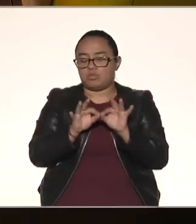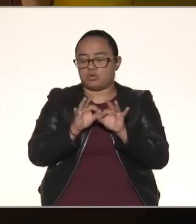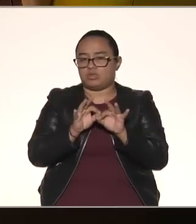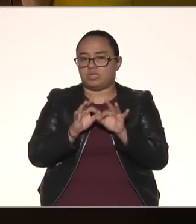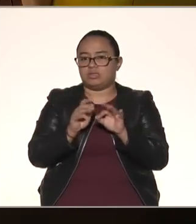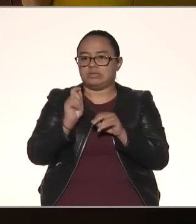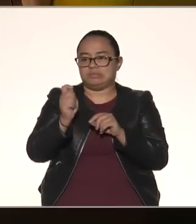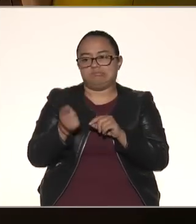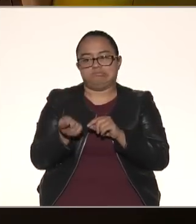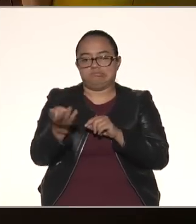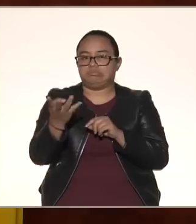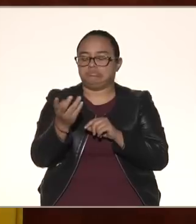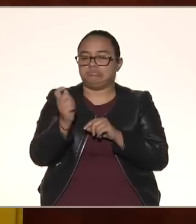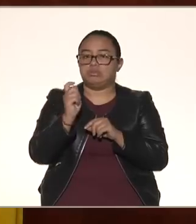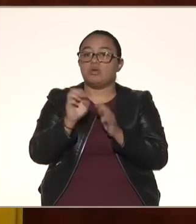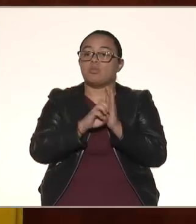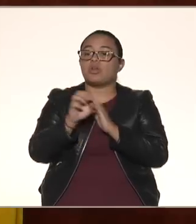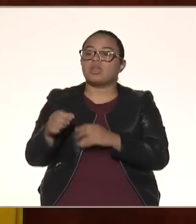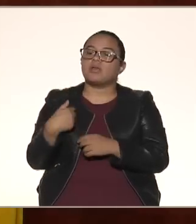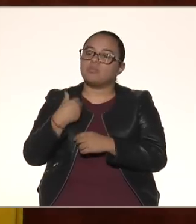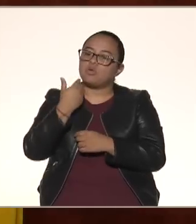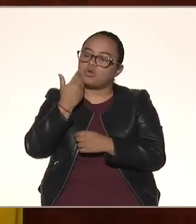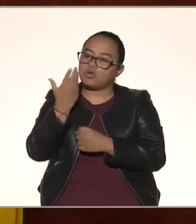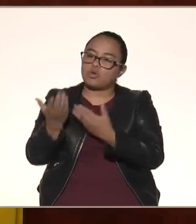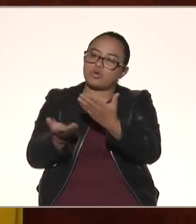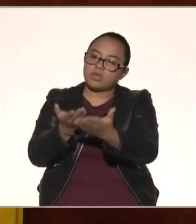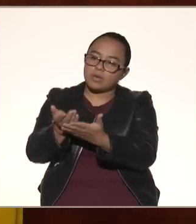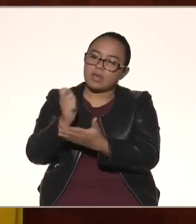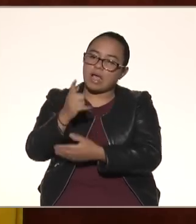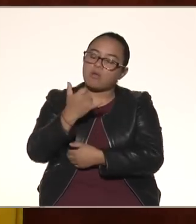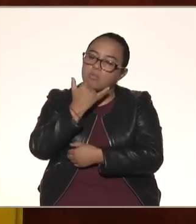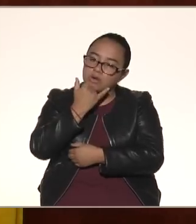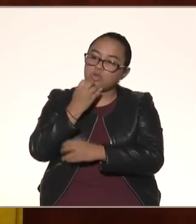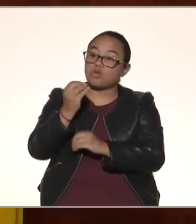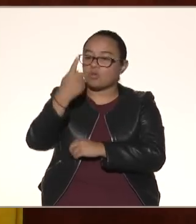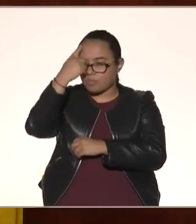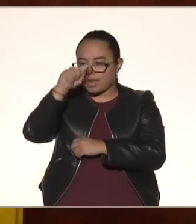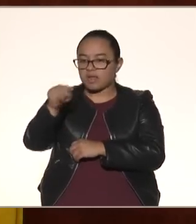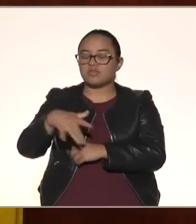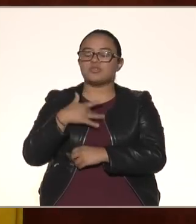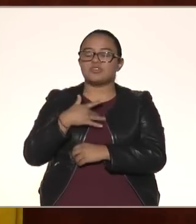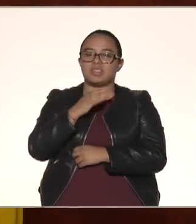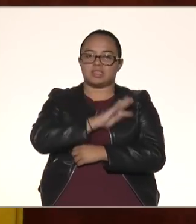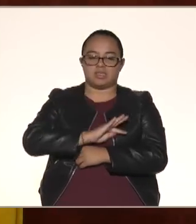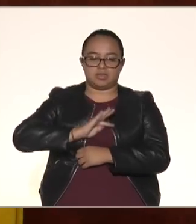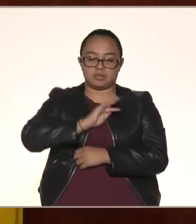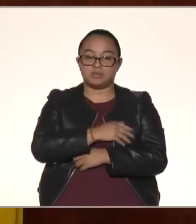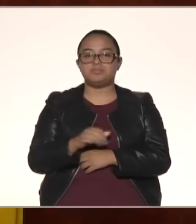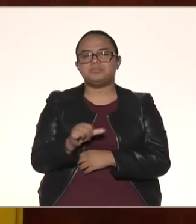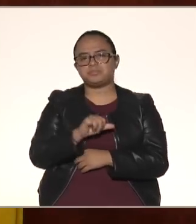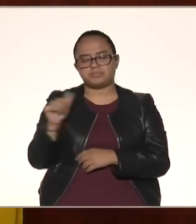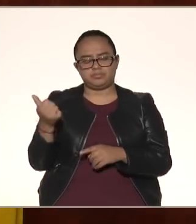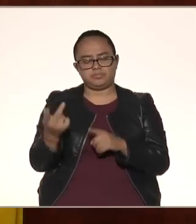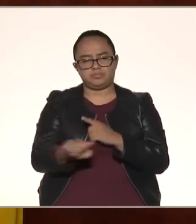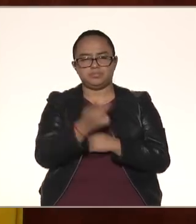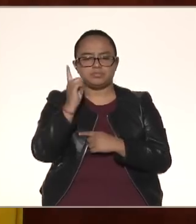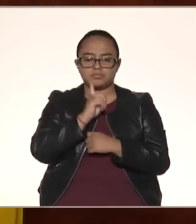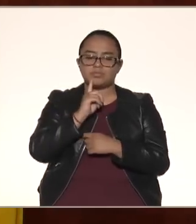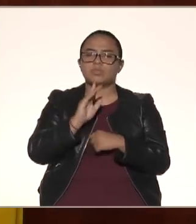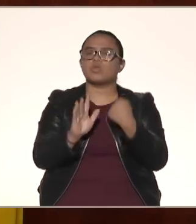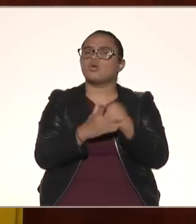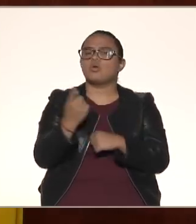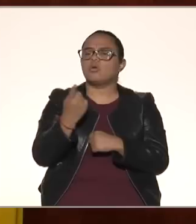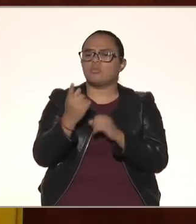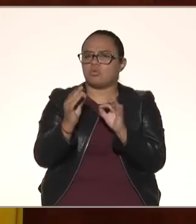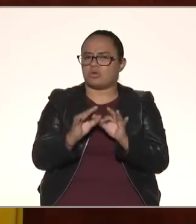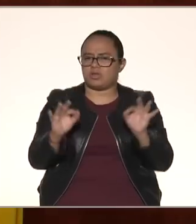sobre todo cuando buscamos complacer o incluso pedir perdón. Gaby López nos pregunta, ¿por qué es necesario agradecer en la